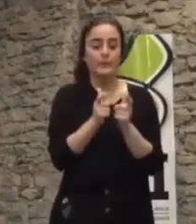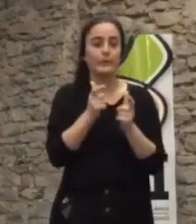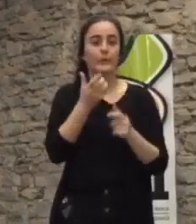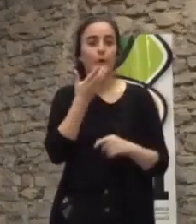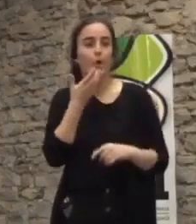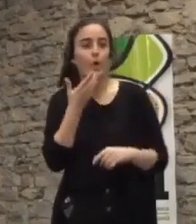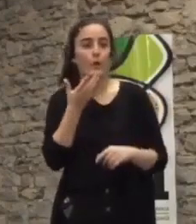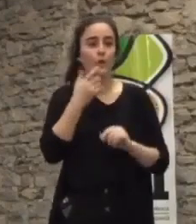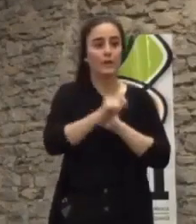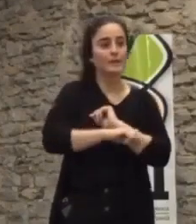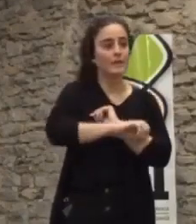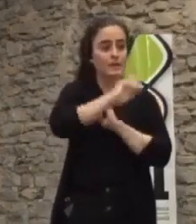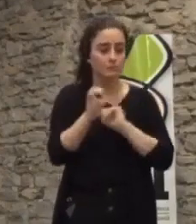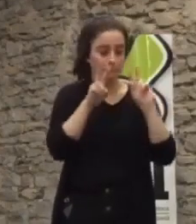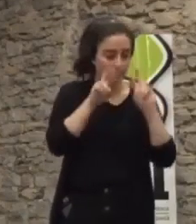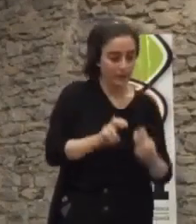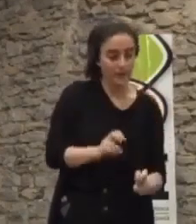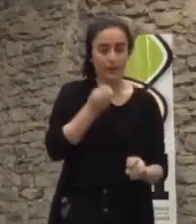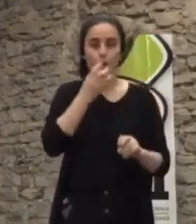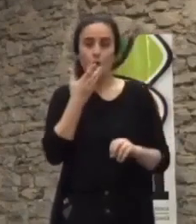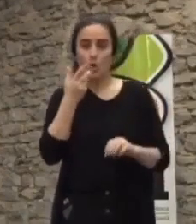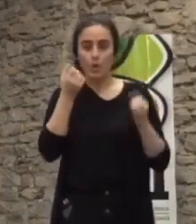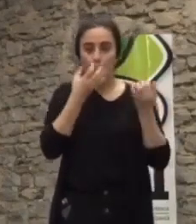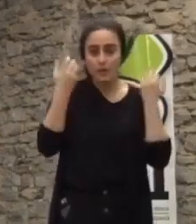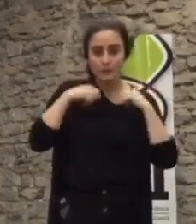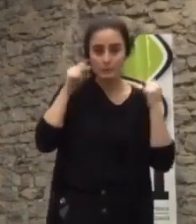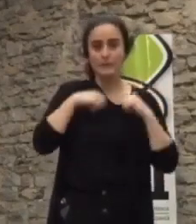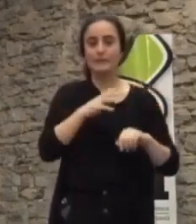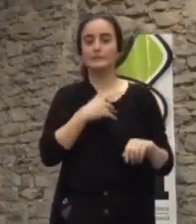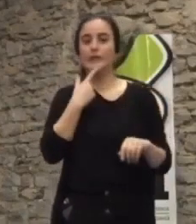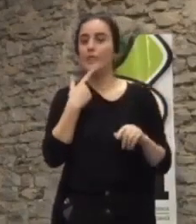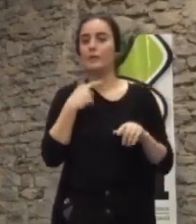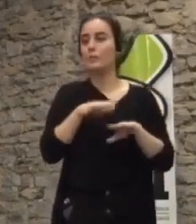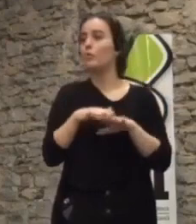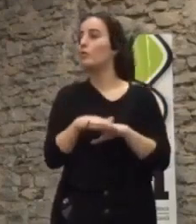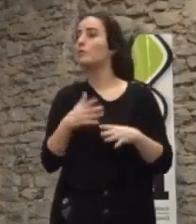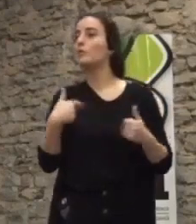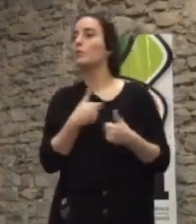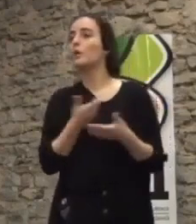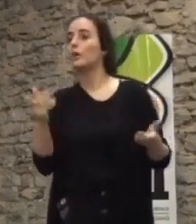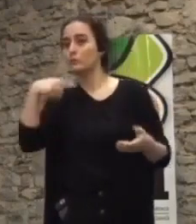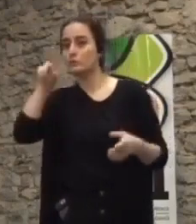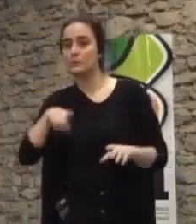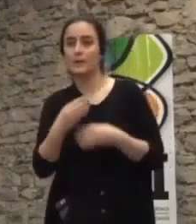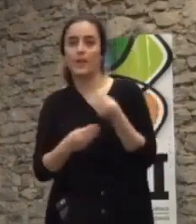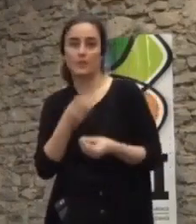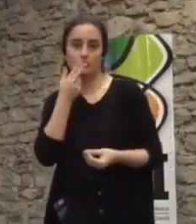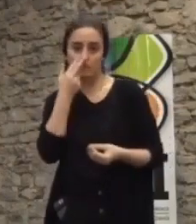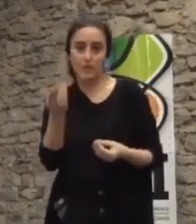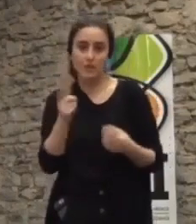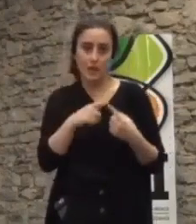las estrategias antirrumores, analizarlas, conocer buenas prácticas, algo que cualquiera de las redes que estáis aquí seguro que también hacéis y que veis